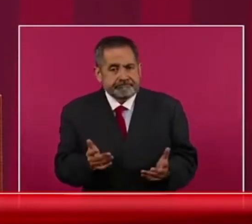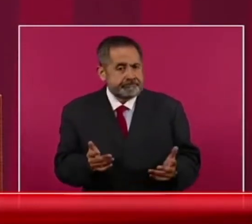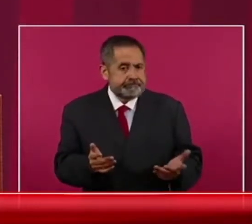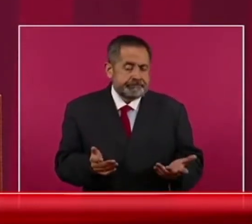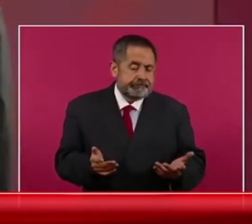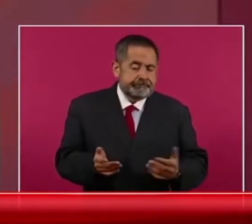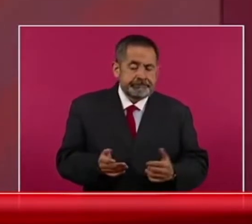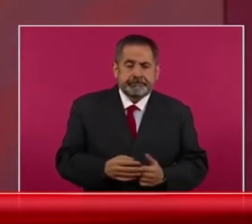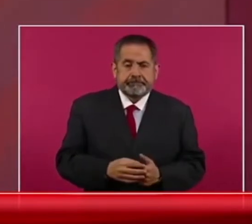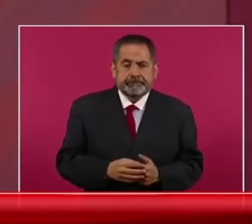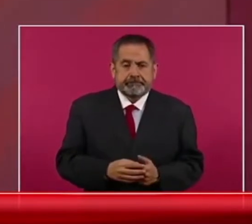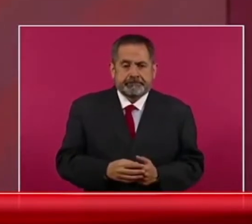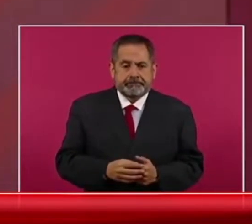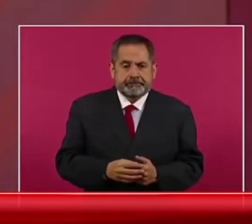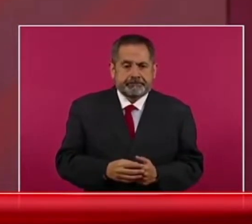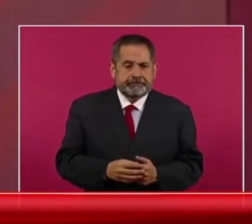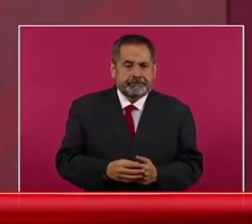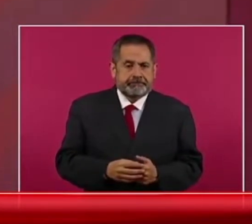hubo